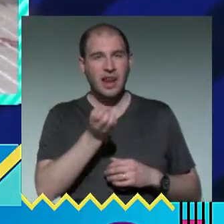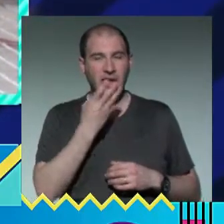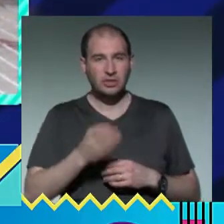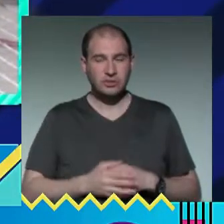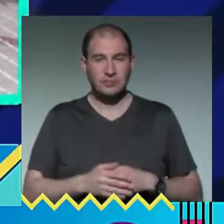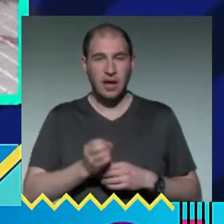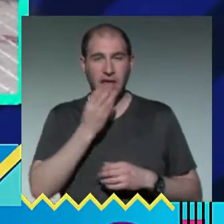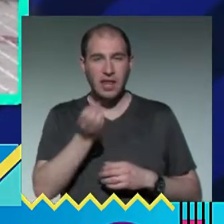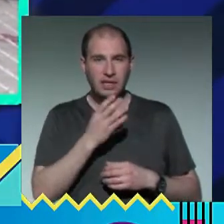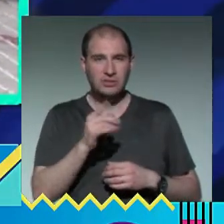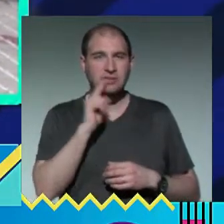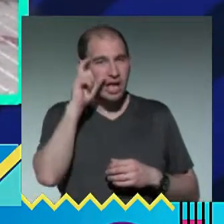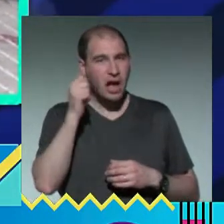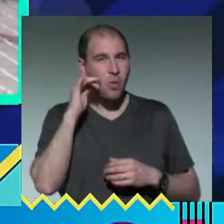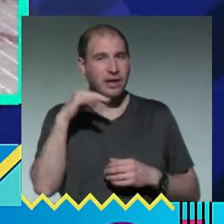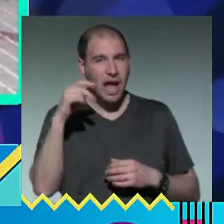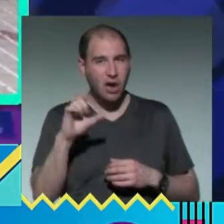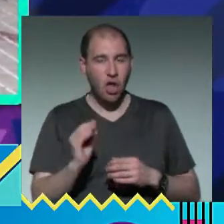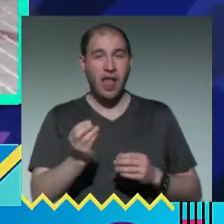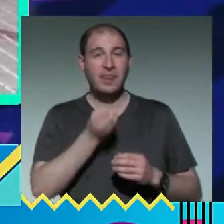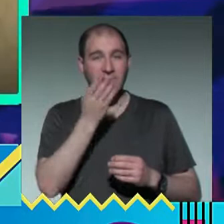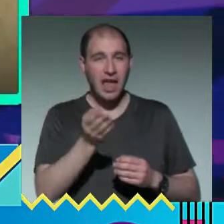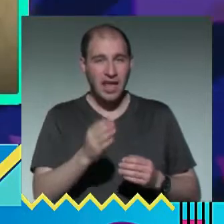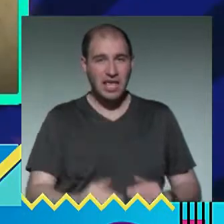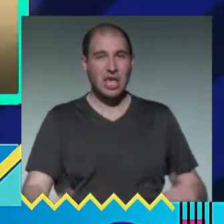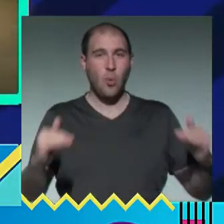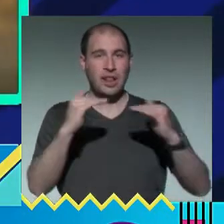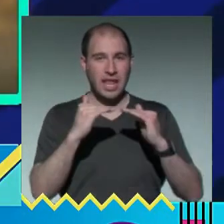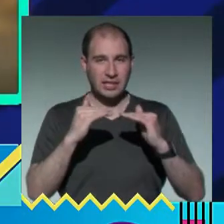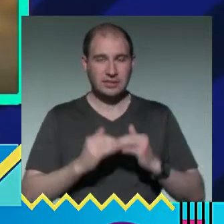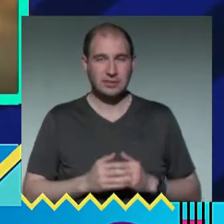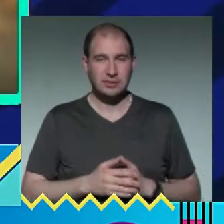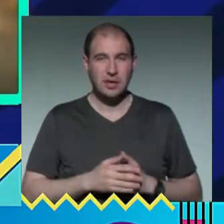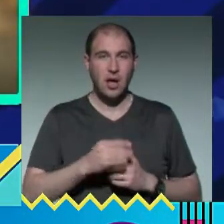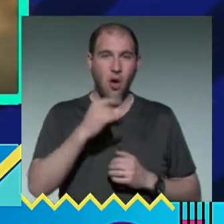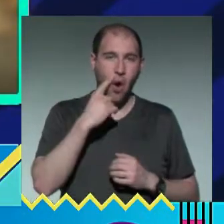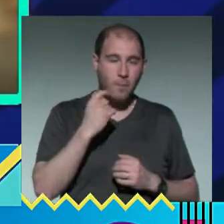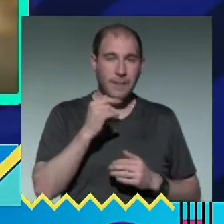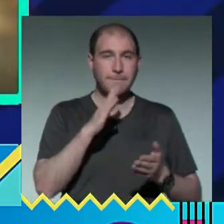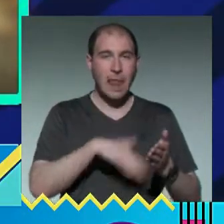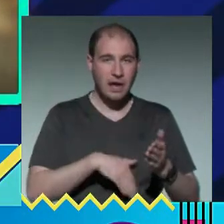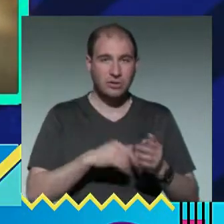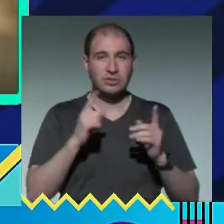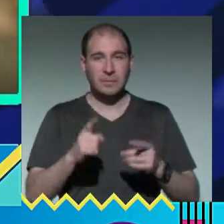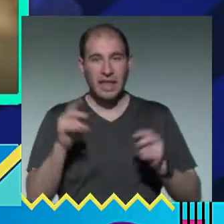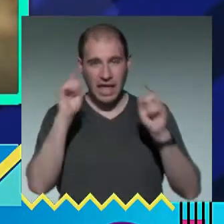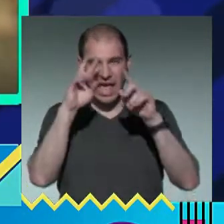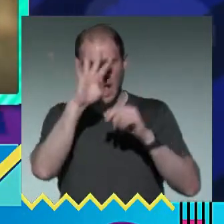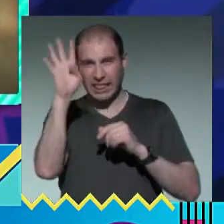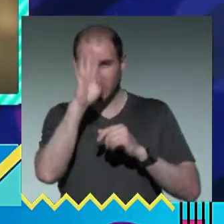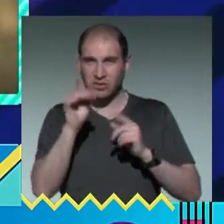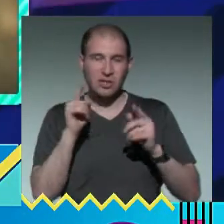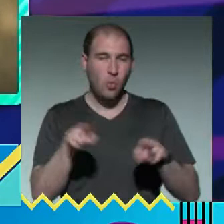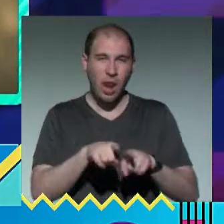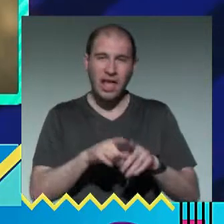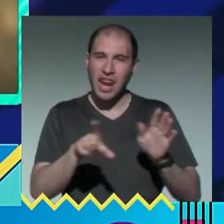la declaración de Tiahuanaco, en donde declara la igualdad de hombres blancos e indios, la igualdad